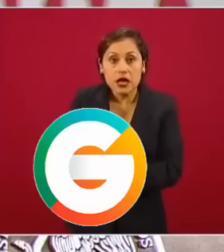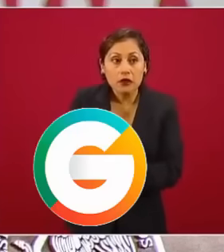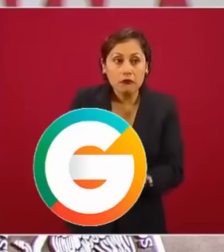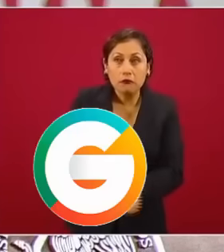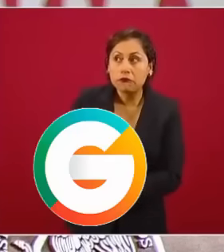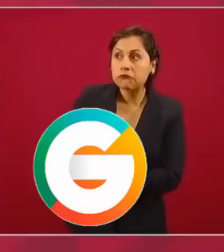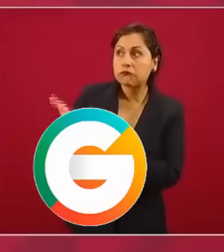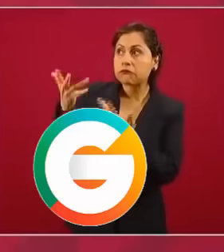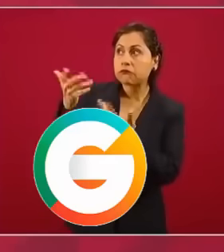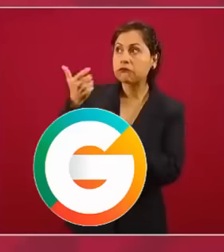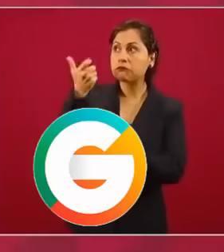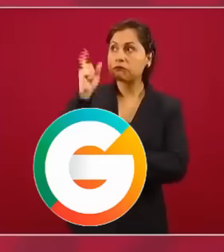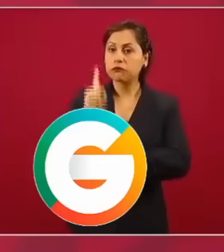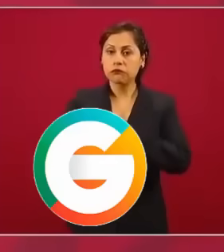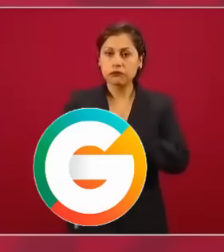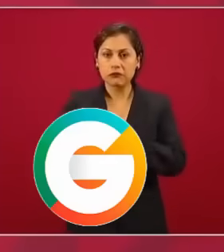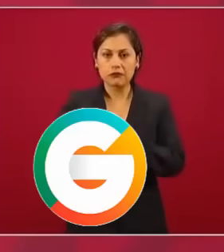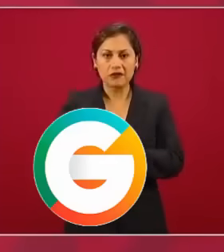no,